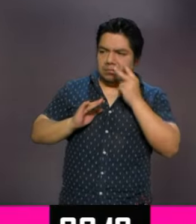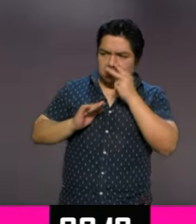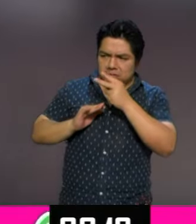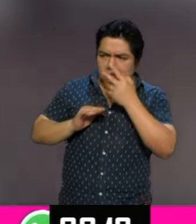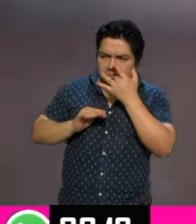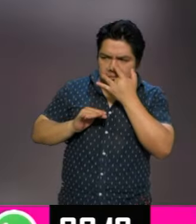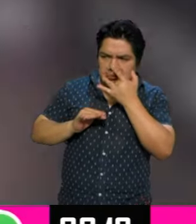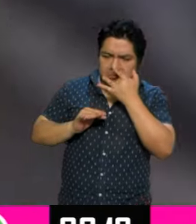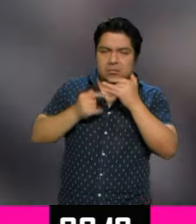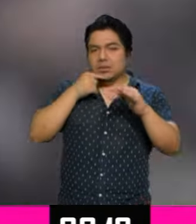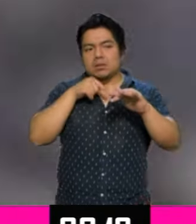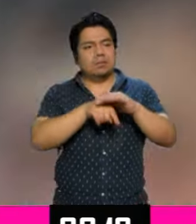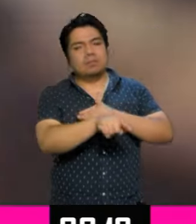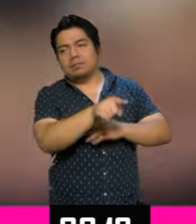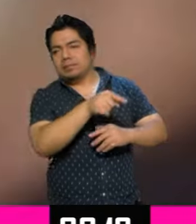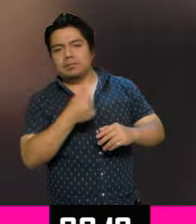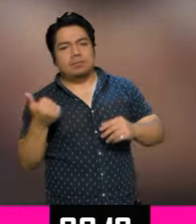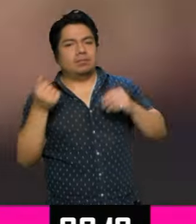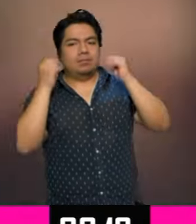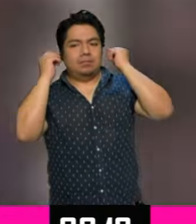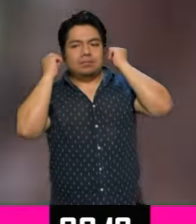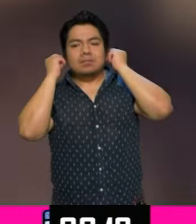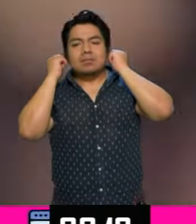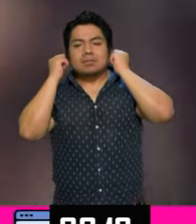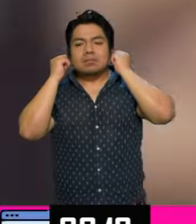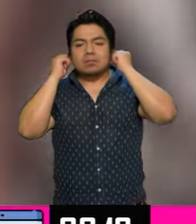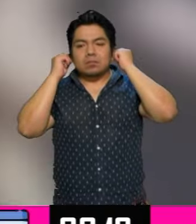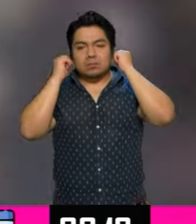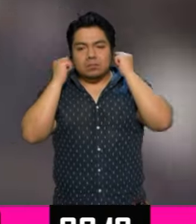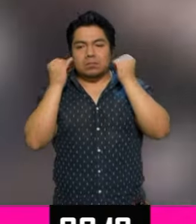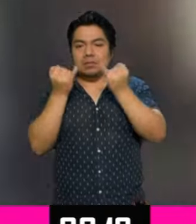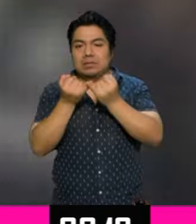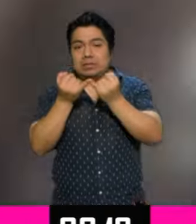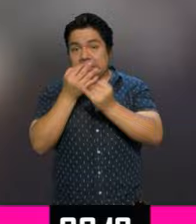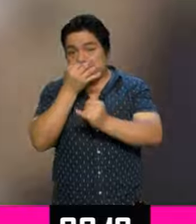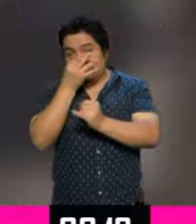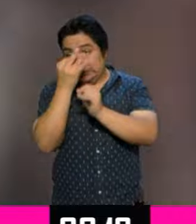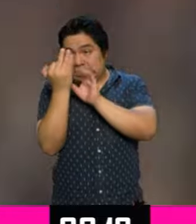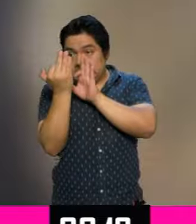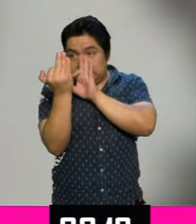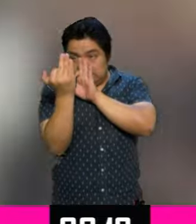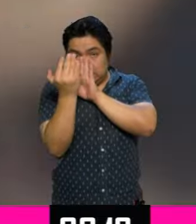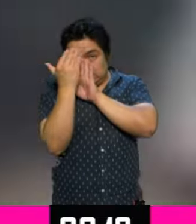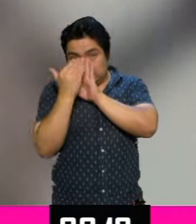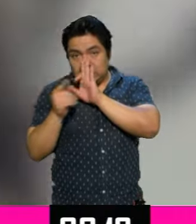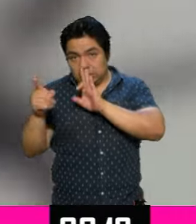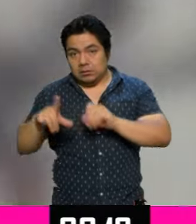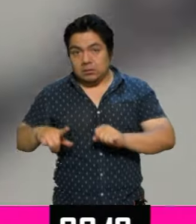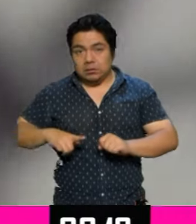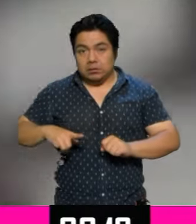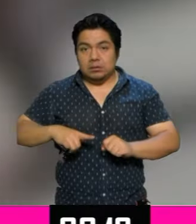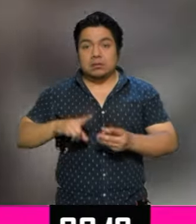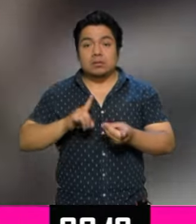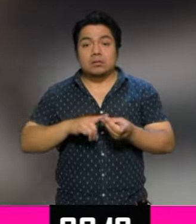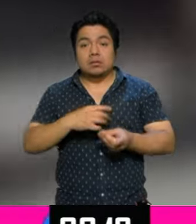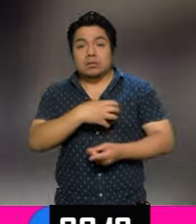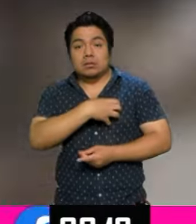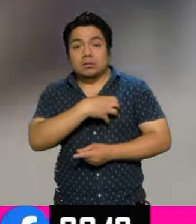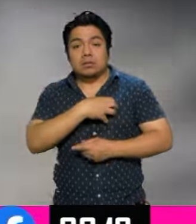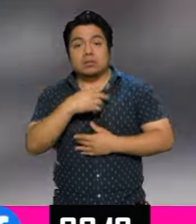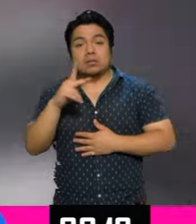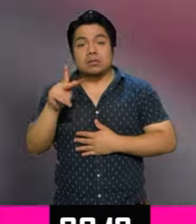irregulares de militares justo cuando las tropas y tanquetas ya estaban frente a la sede de gobierno en La Paz. Sí. ¿Y quién cree que